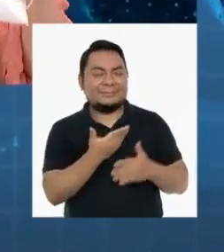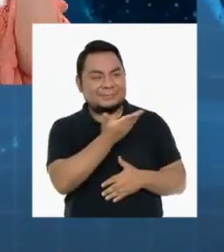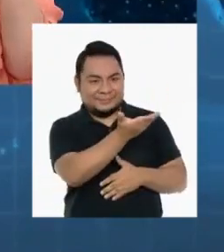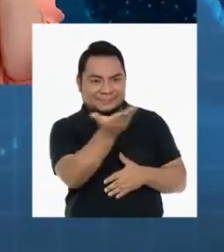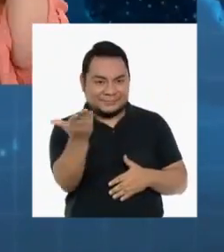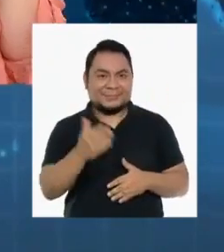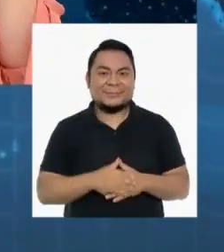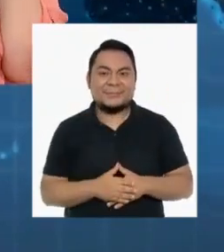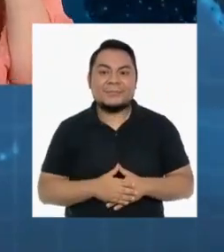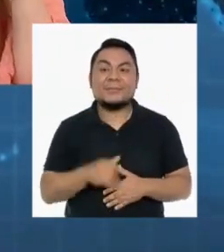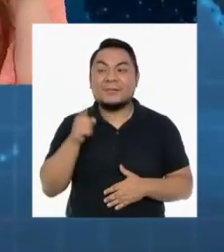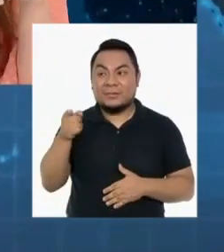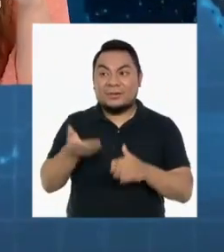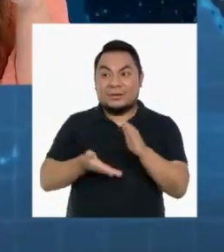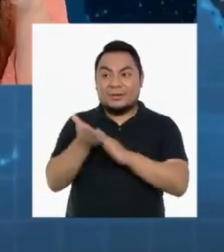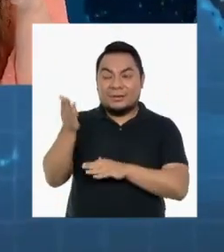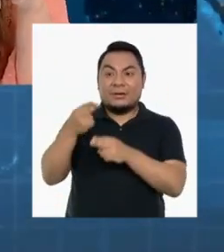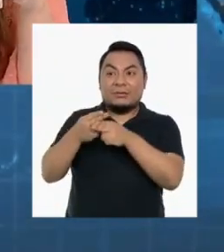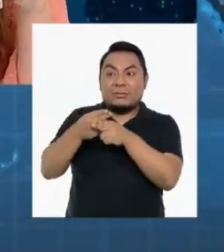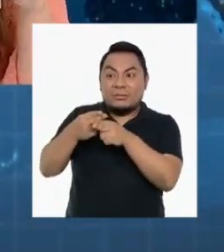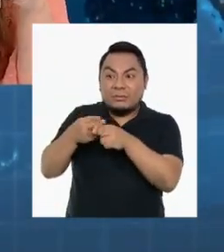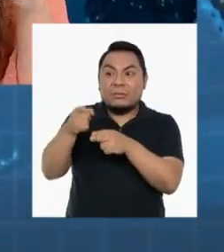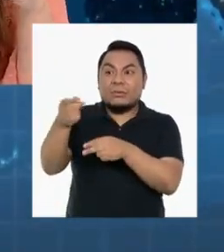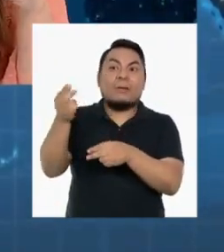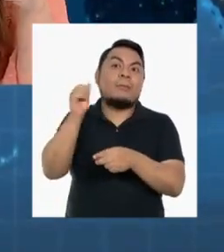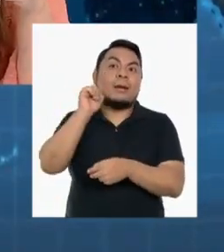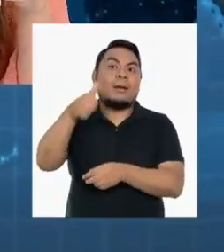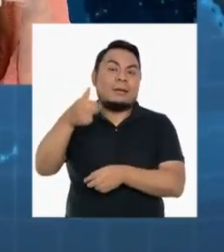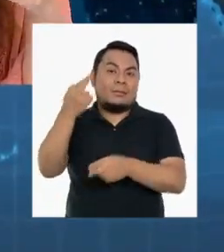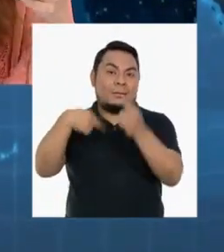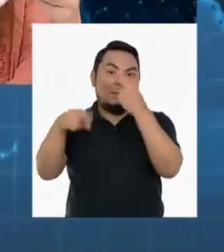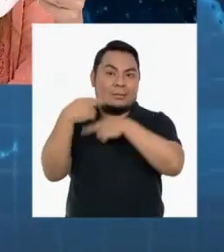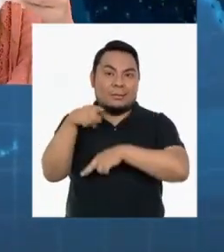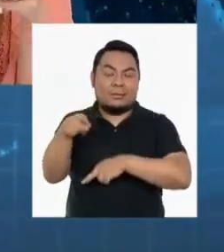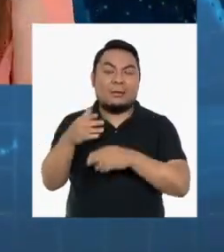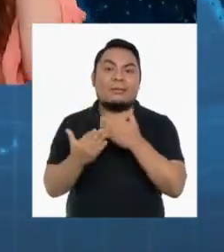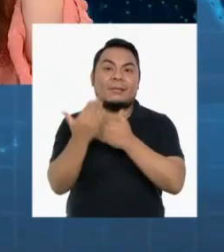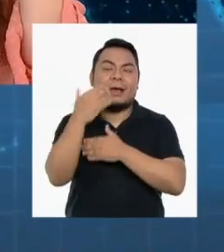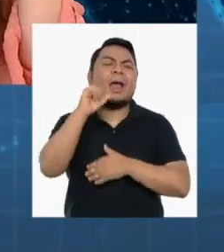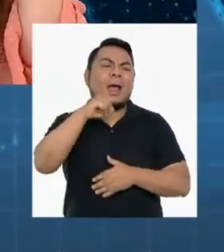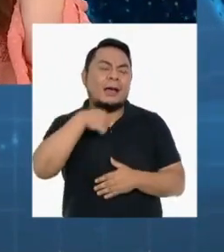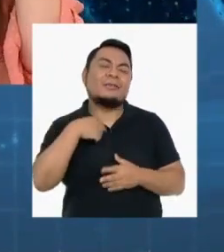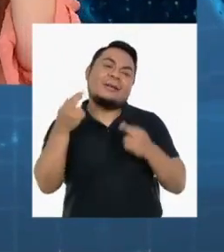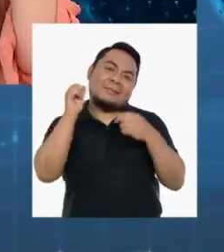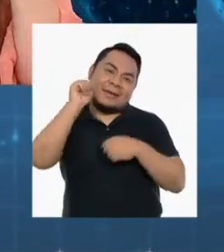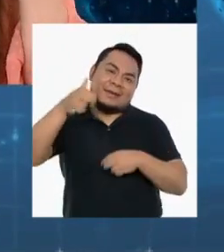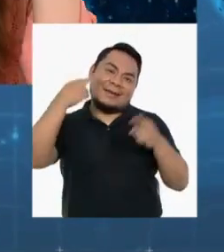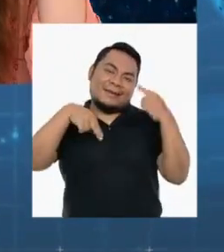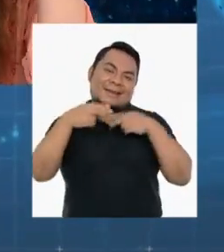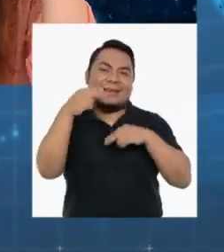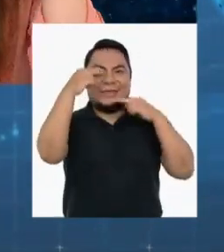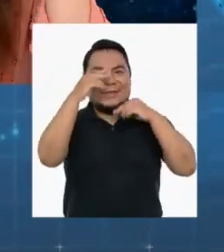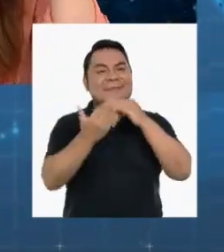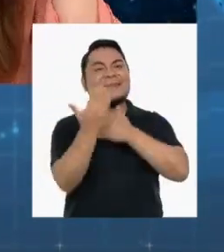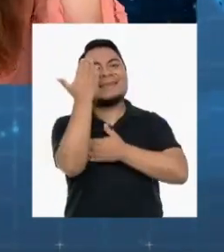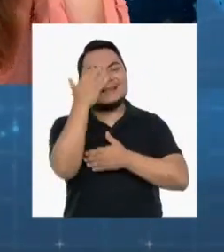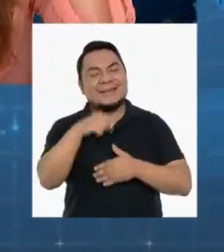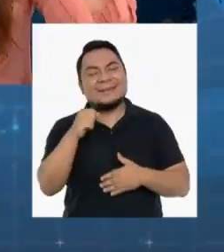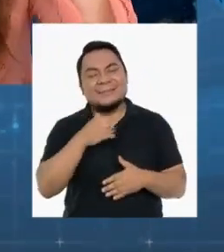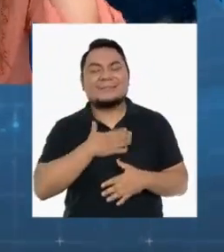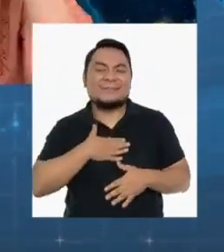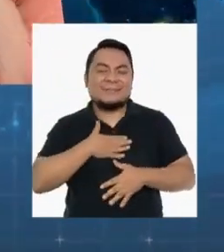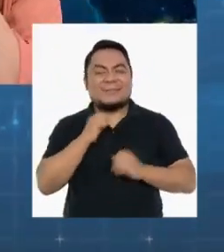Te retiras por poco tiempo, por supuesto. ¿Cómo? Te retiras por poco tiempo, me imagino, porque mañana será el regreso mañana. No me queda otra. Si no,